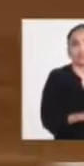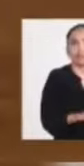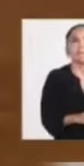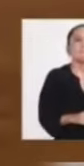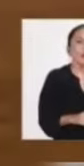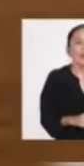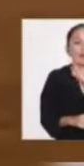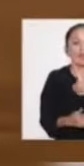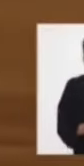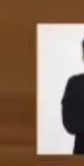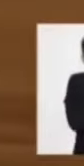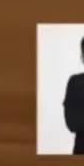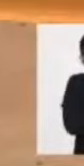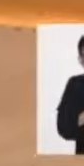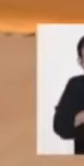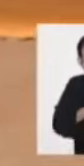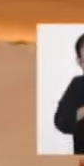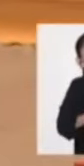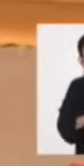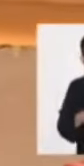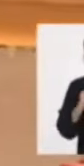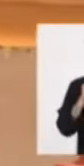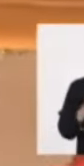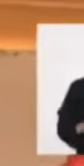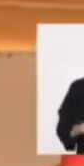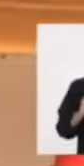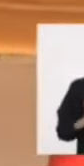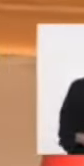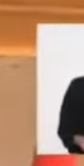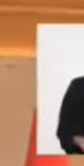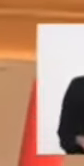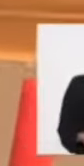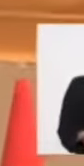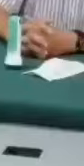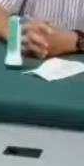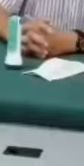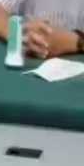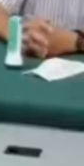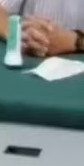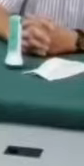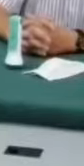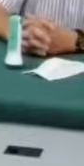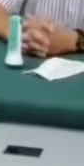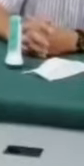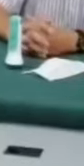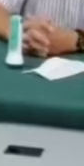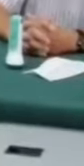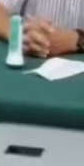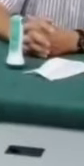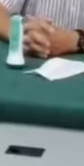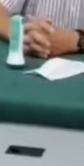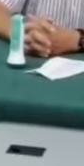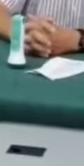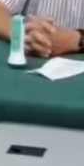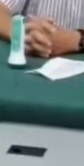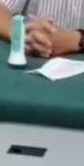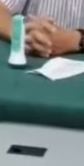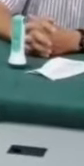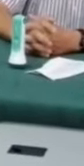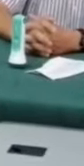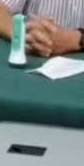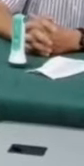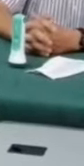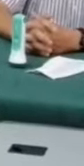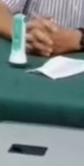la Embajada de China la dotación de equipos médicos para combatir el coronavirus. Ya está en camino, ya lo hemos pedido, y no solamente